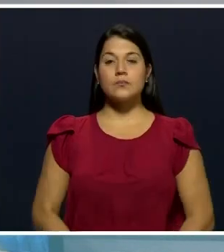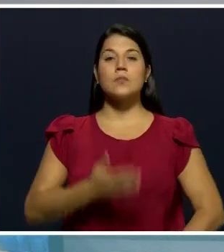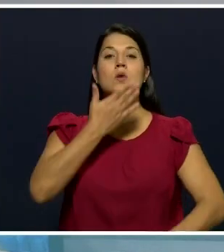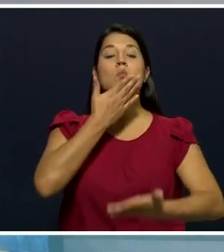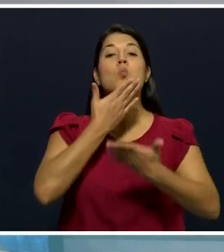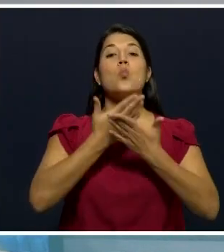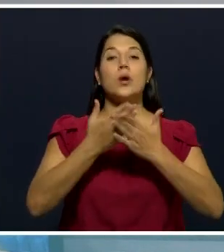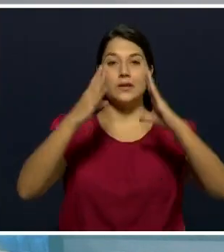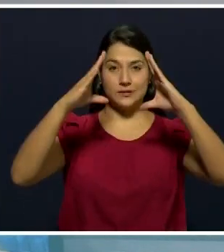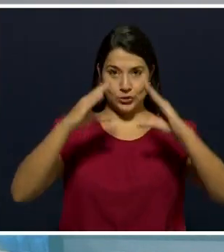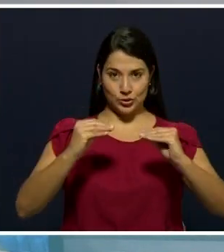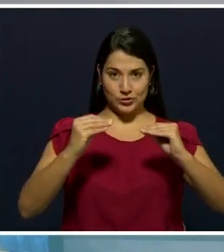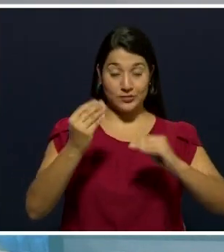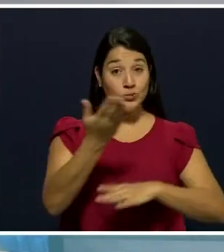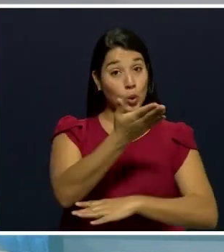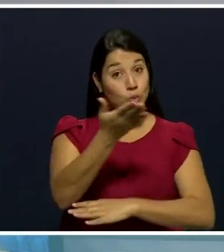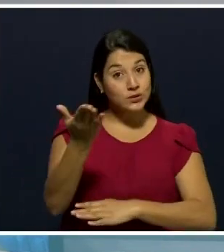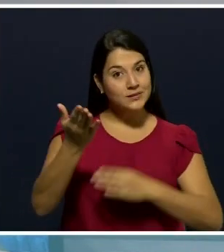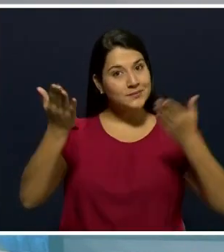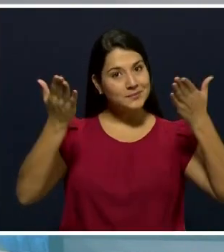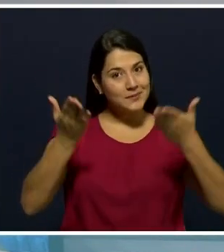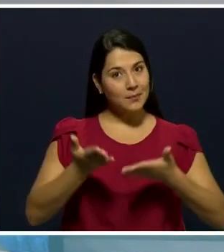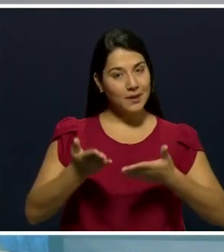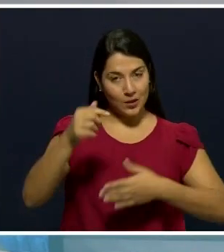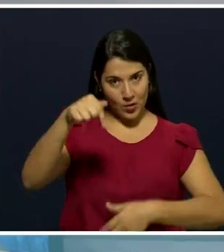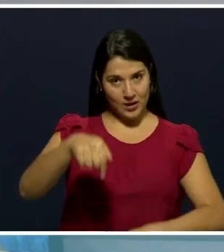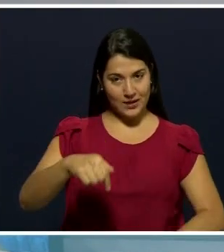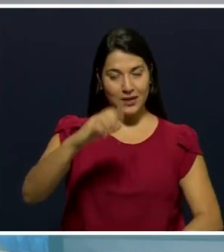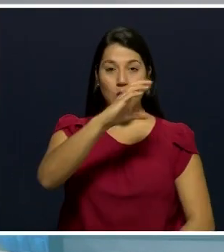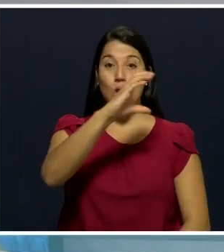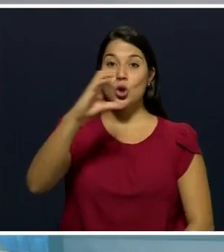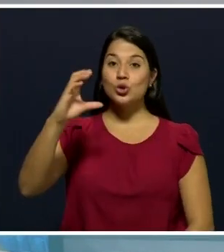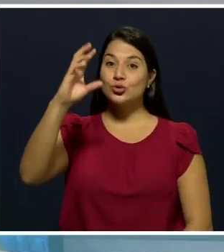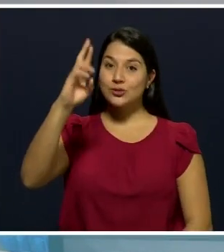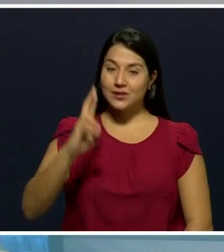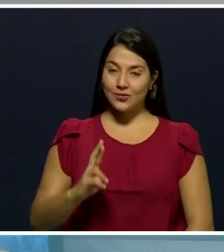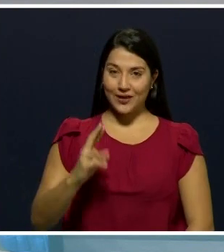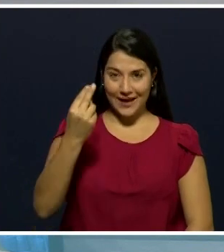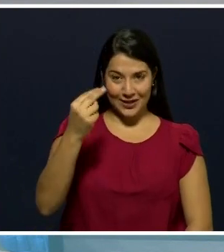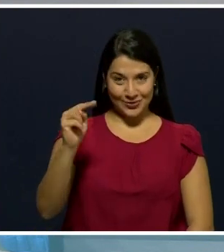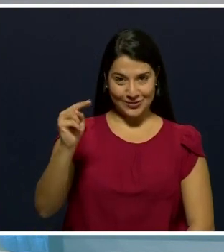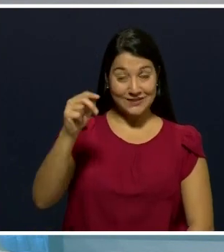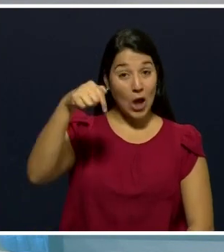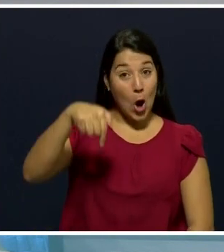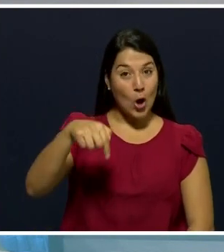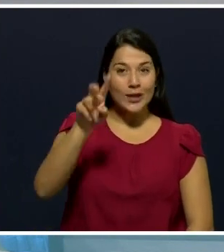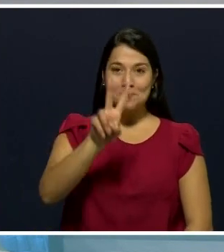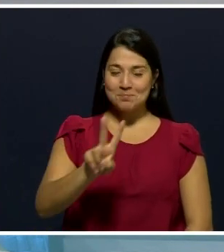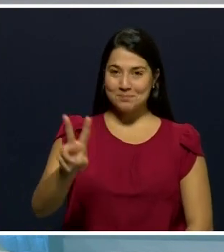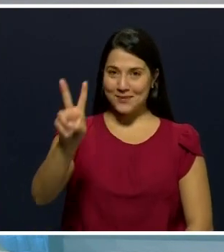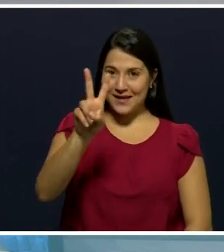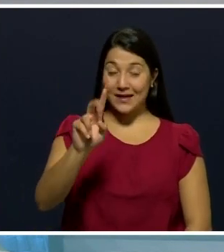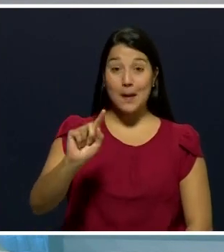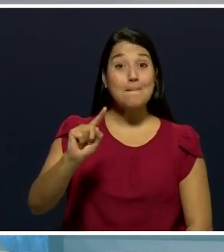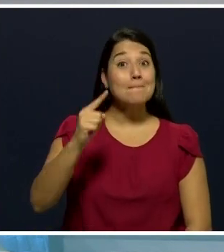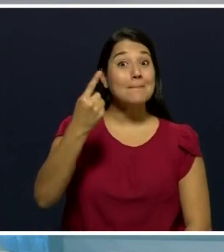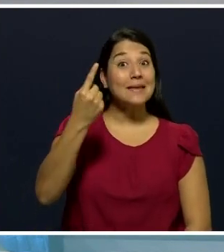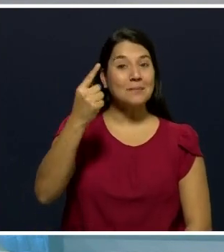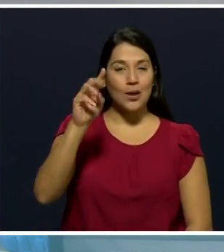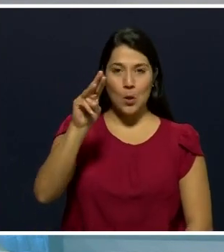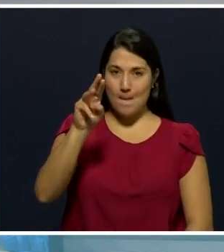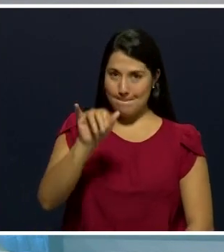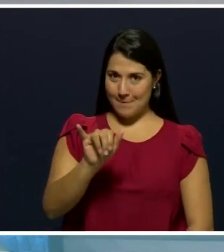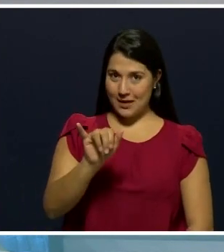Buenas noches. Bienvenidos a la edición estelar de Costa Rica Noticias de este viernes 1 de